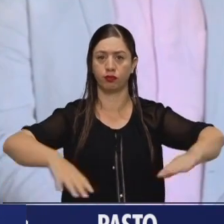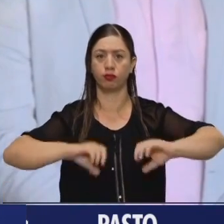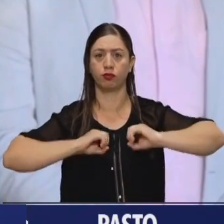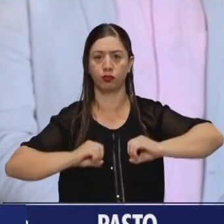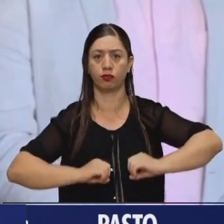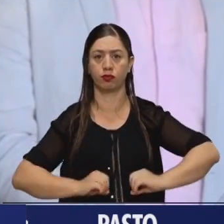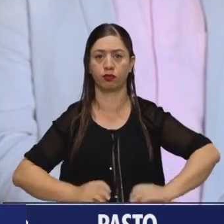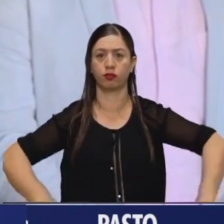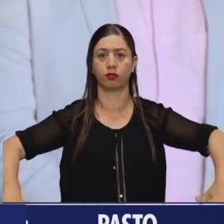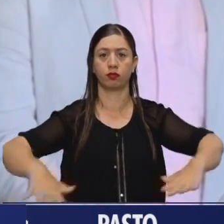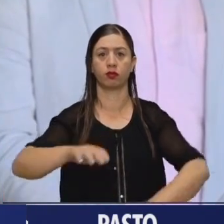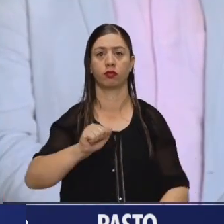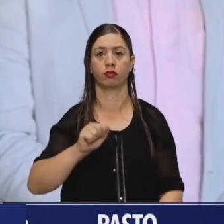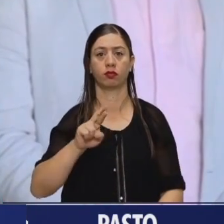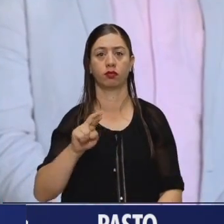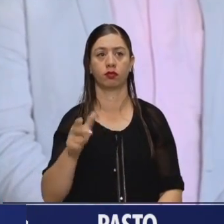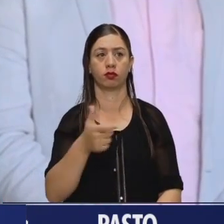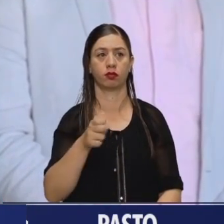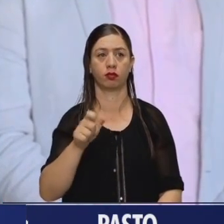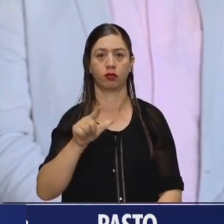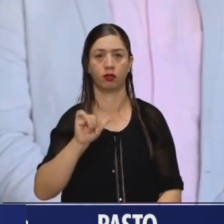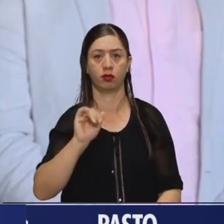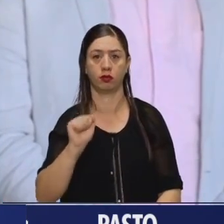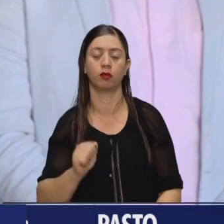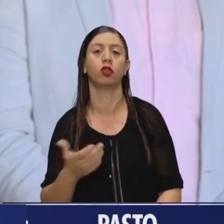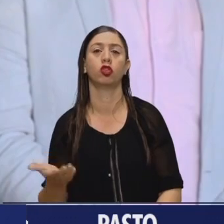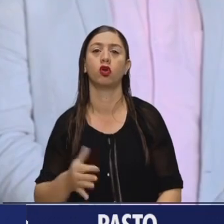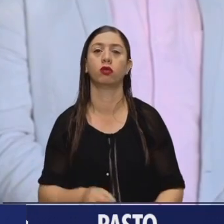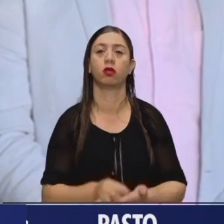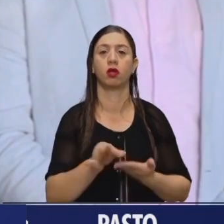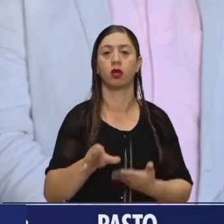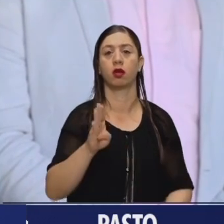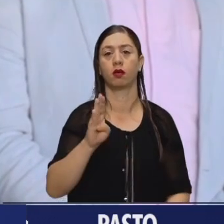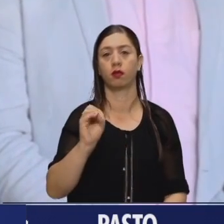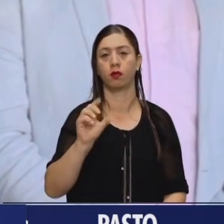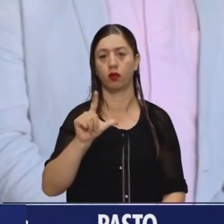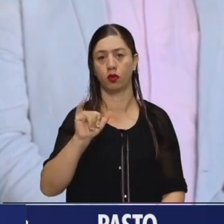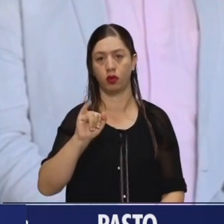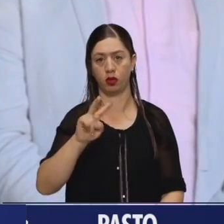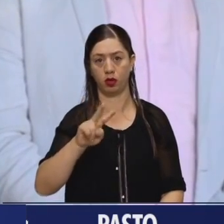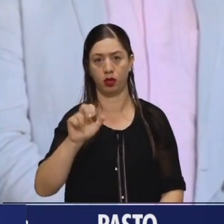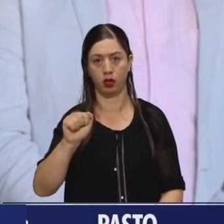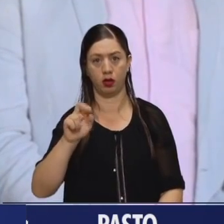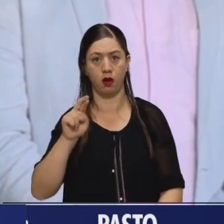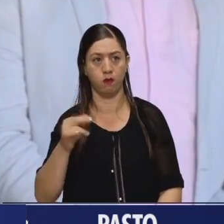de Argelia. En el caso de Bolívar, la presencia de